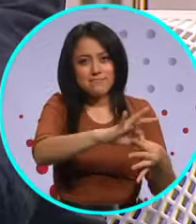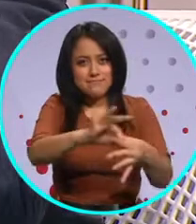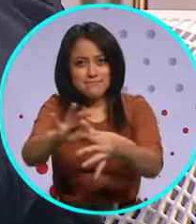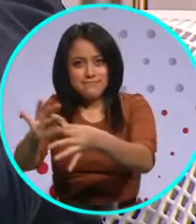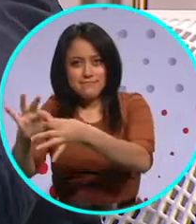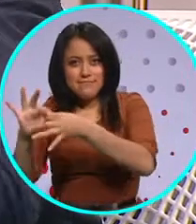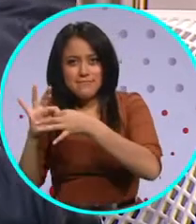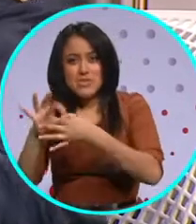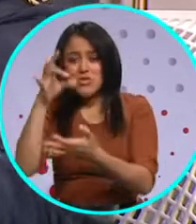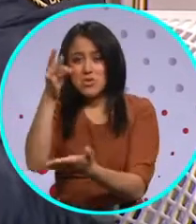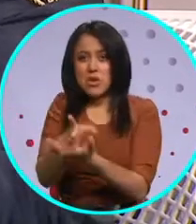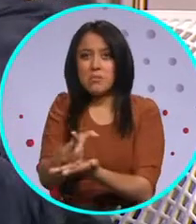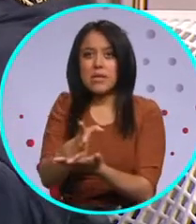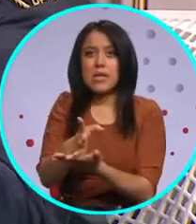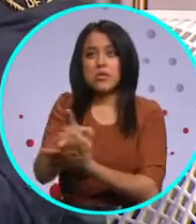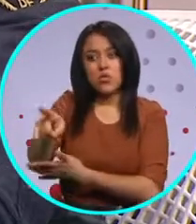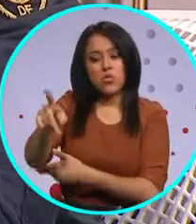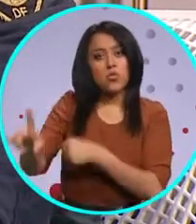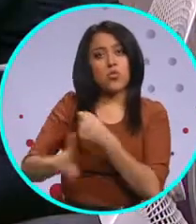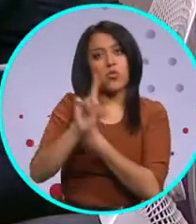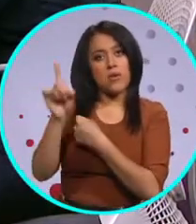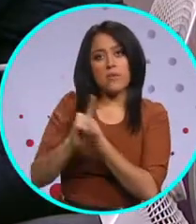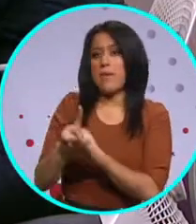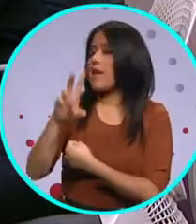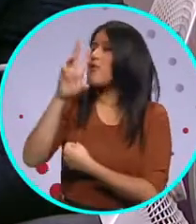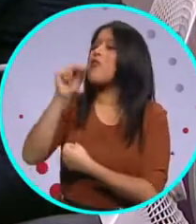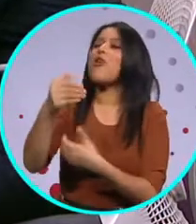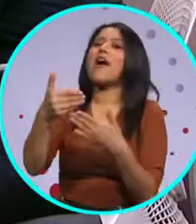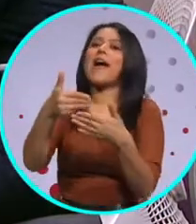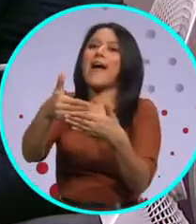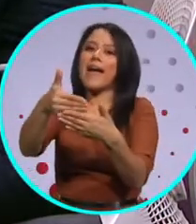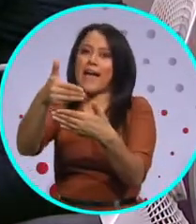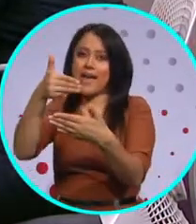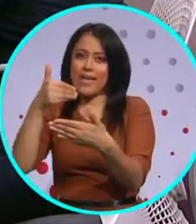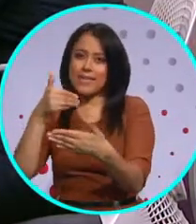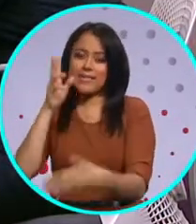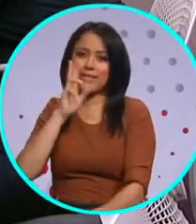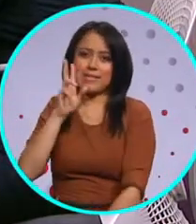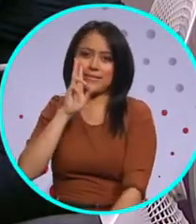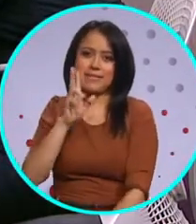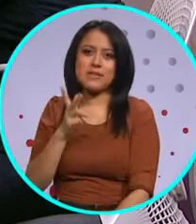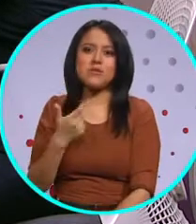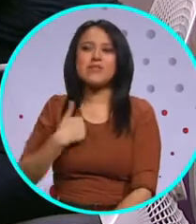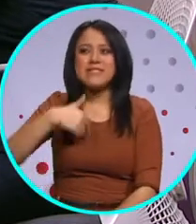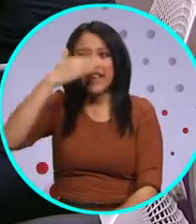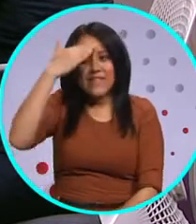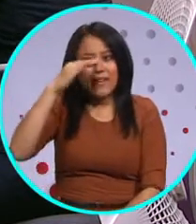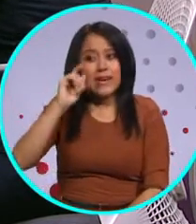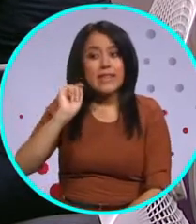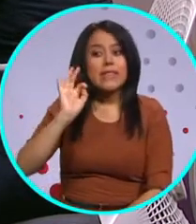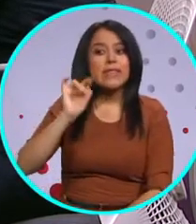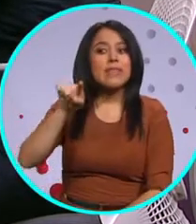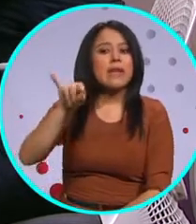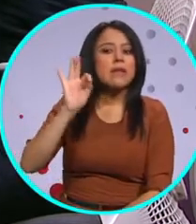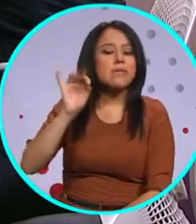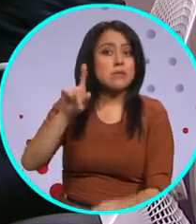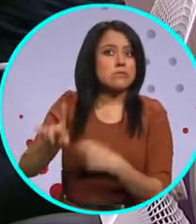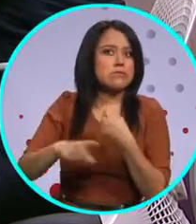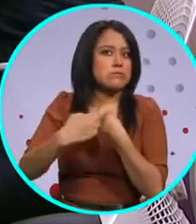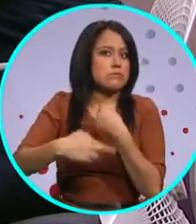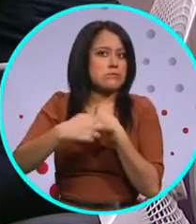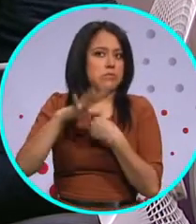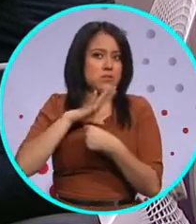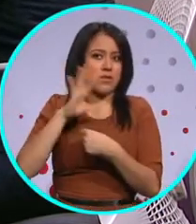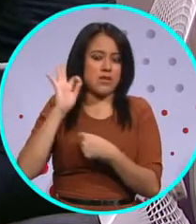jorge no sólo cuando ya seas víctima de algún delito sino también cuando exista una noción de algún posible riesgo si